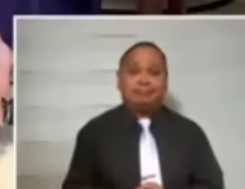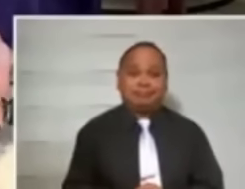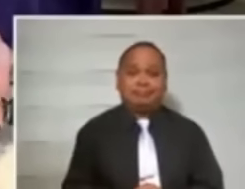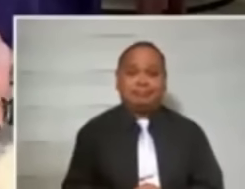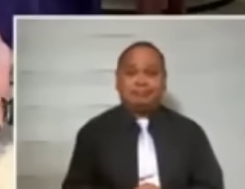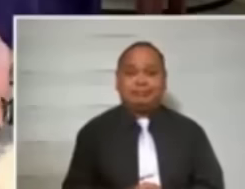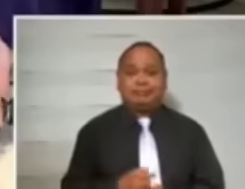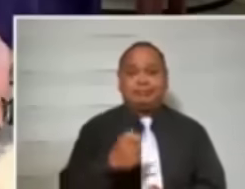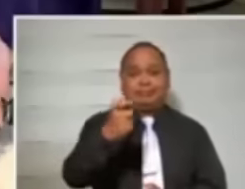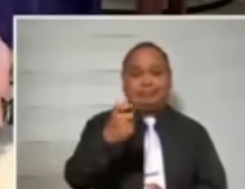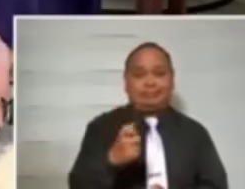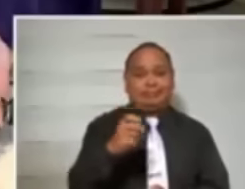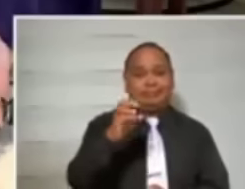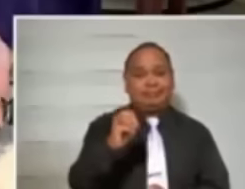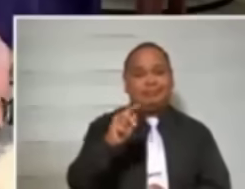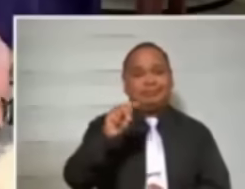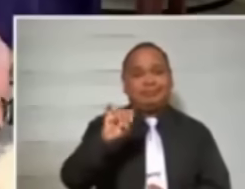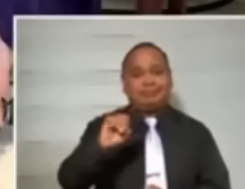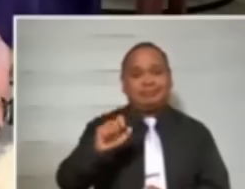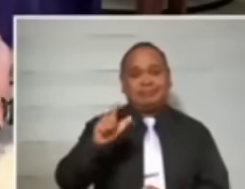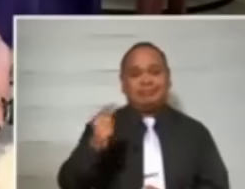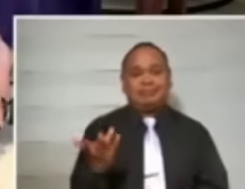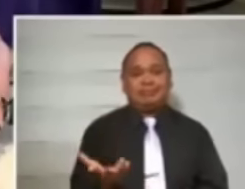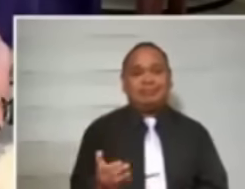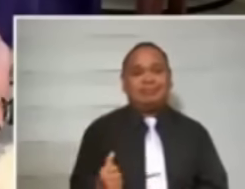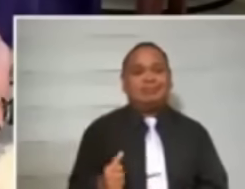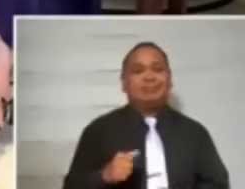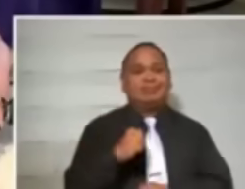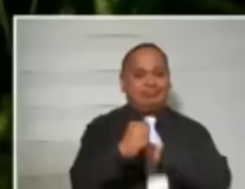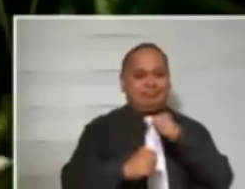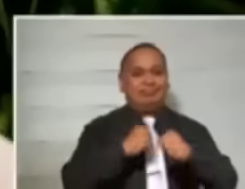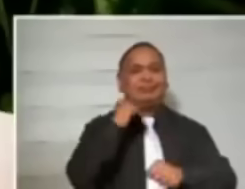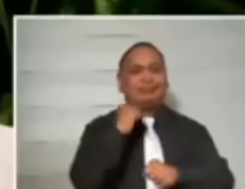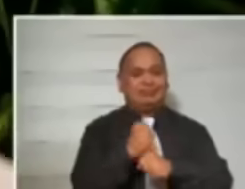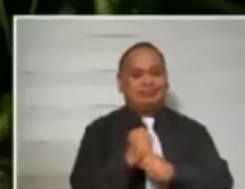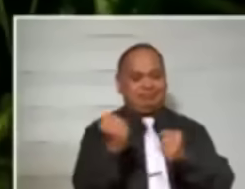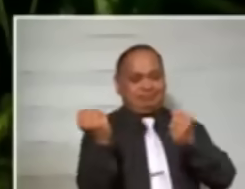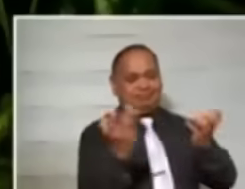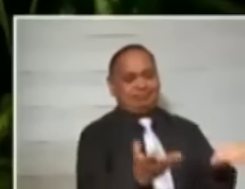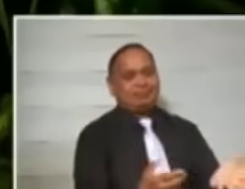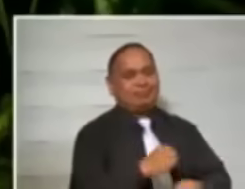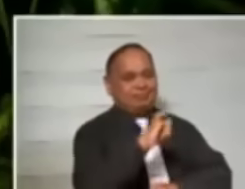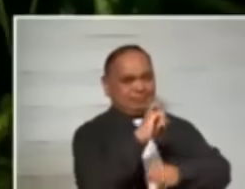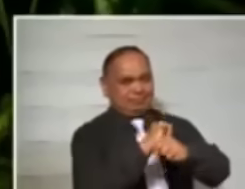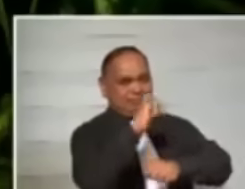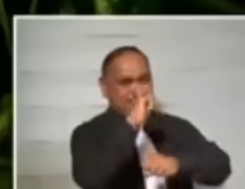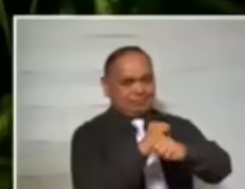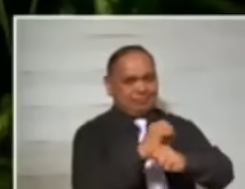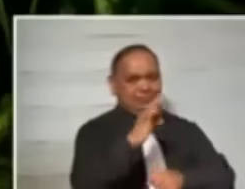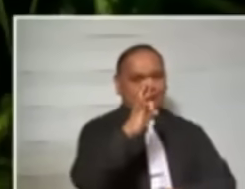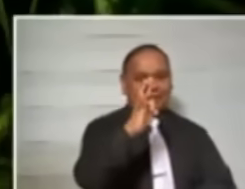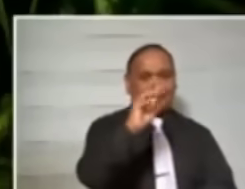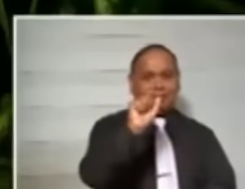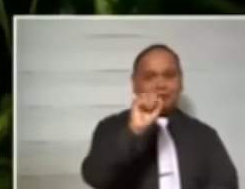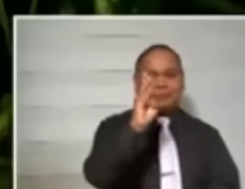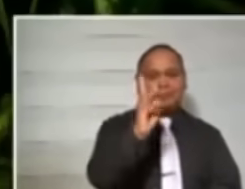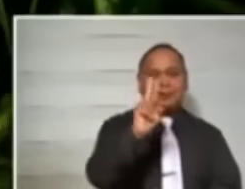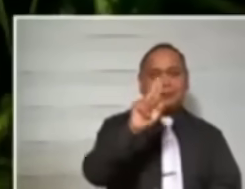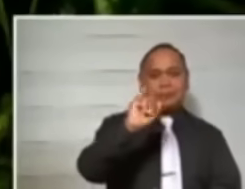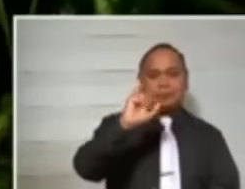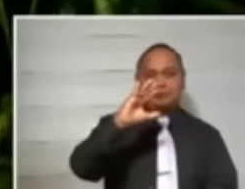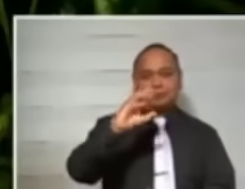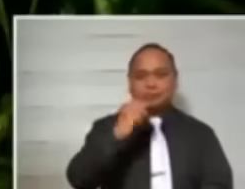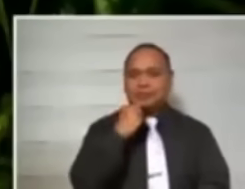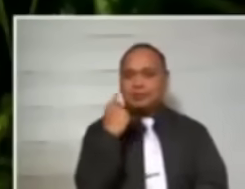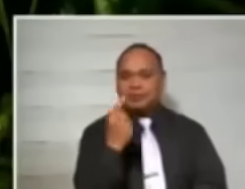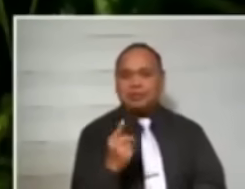a Xóchitl. El del año. El del año va a ser para... El del año, sí. El investigador Fabricio Mejía Madrid, que es un gran escritor y uno de los, ajá,